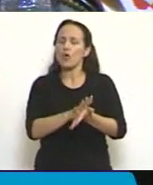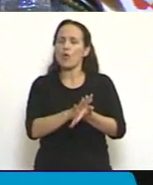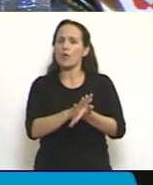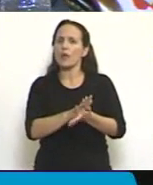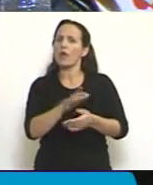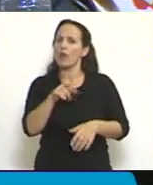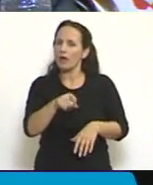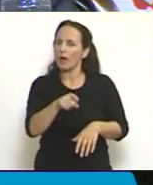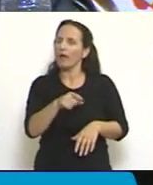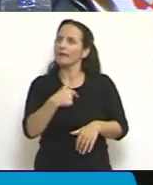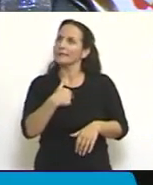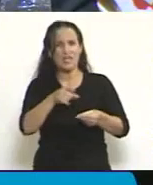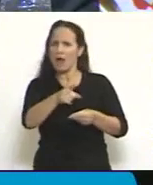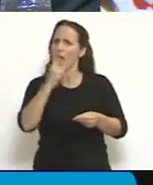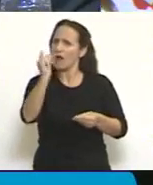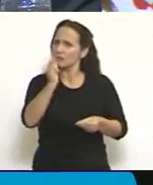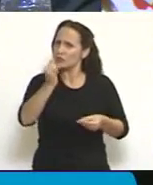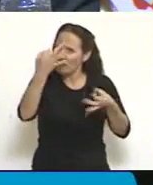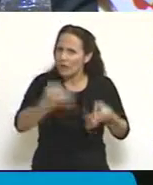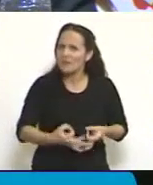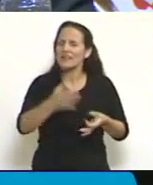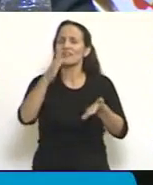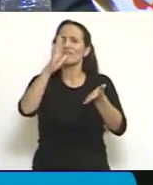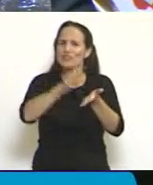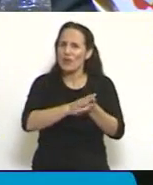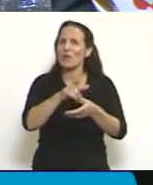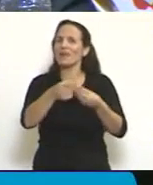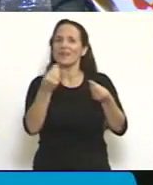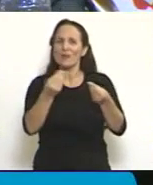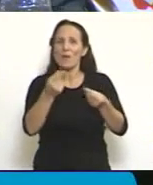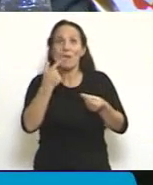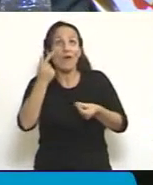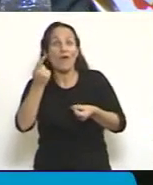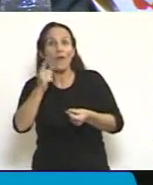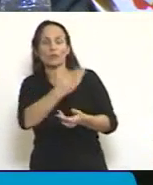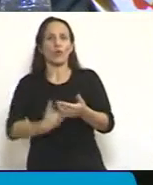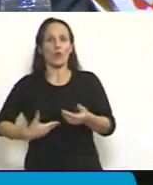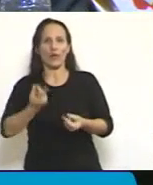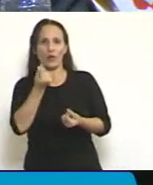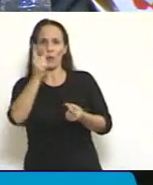cuánta inflación va a haber y la que finalmente tuvo lugar.